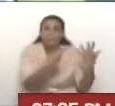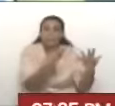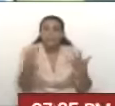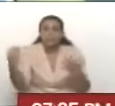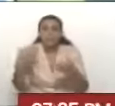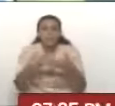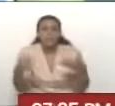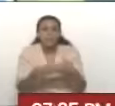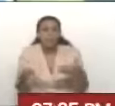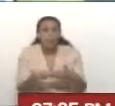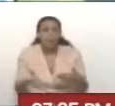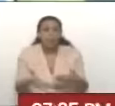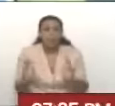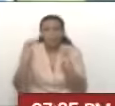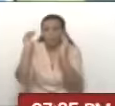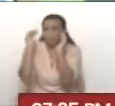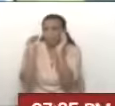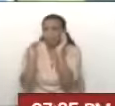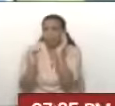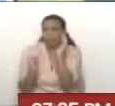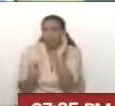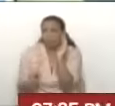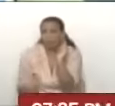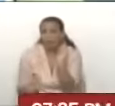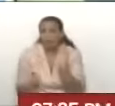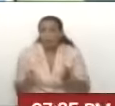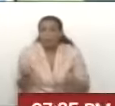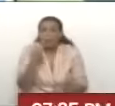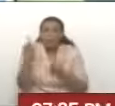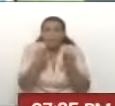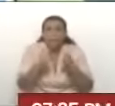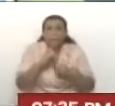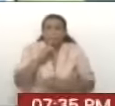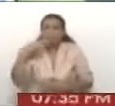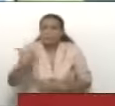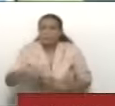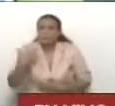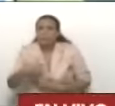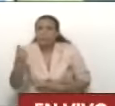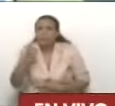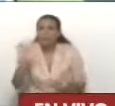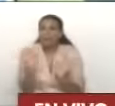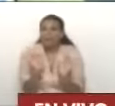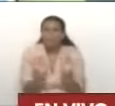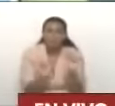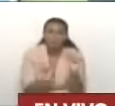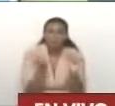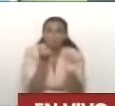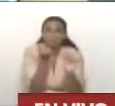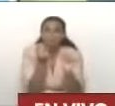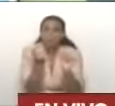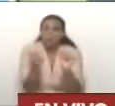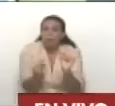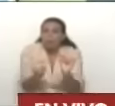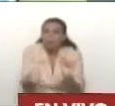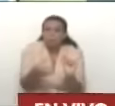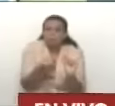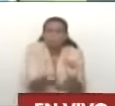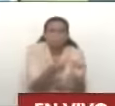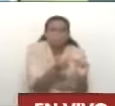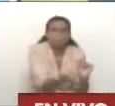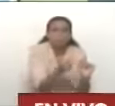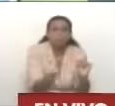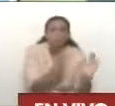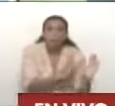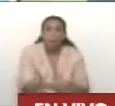700 millones de dólares. Y tuvimos que empezar a parir con casi nada a seguir manteniendo.